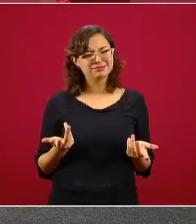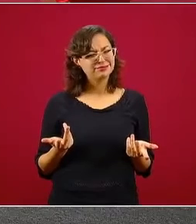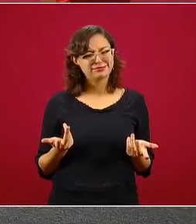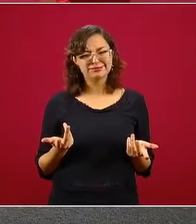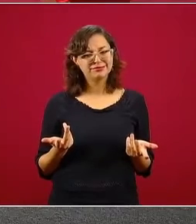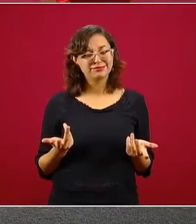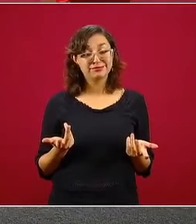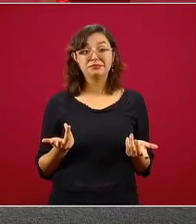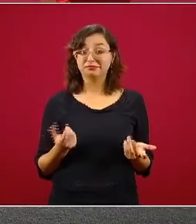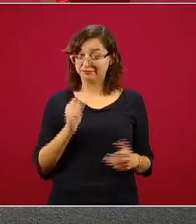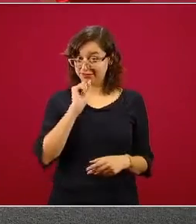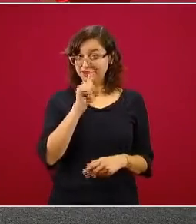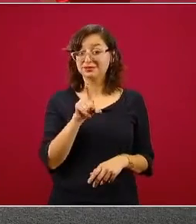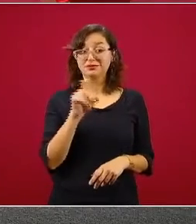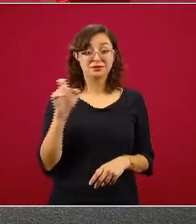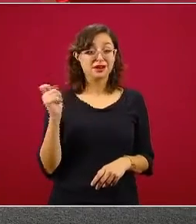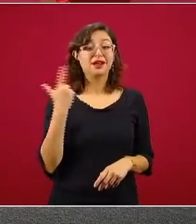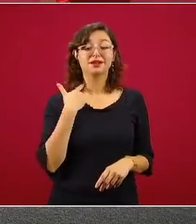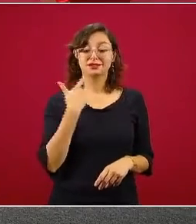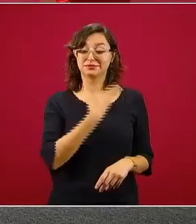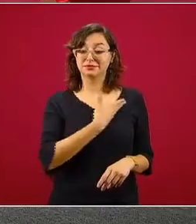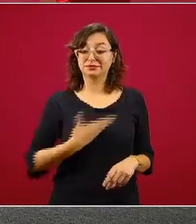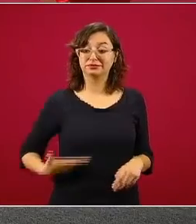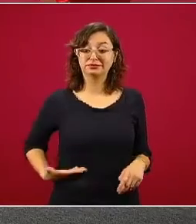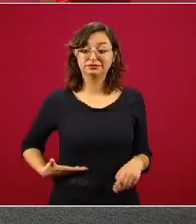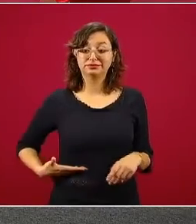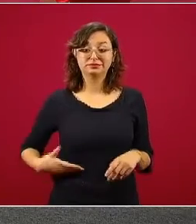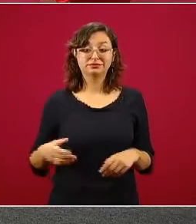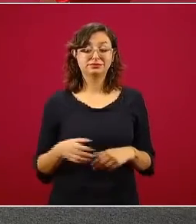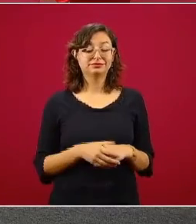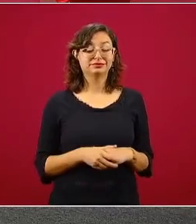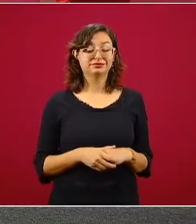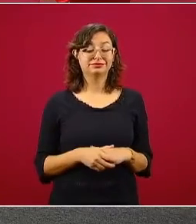Hasta los expresidentes se iban a trabajar